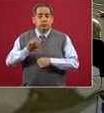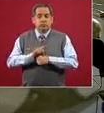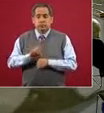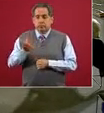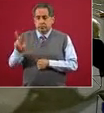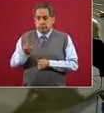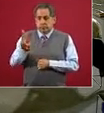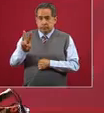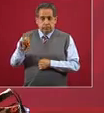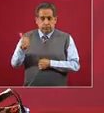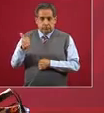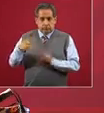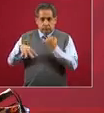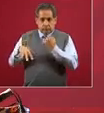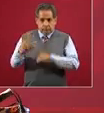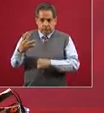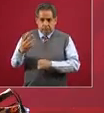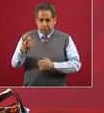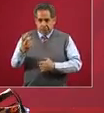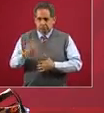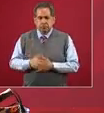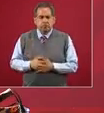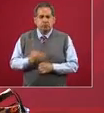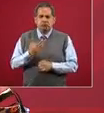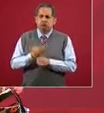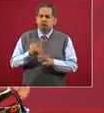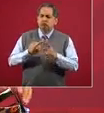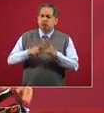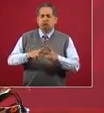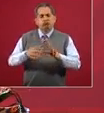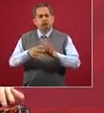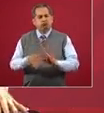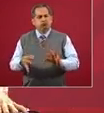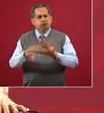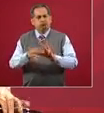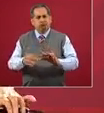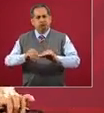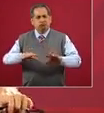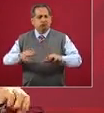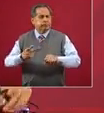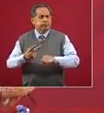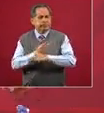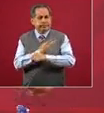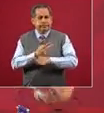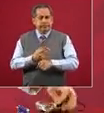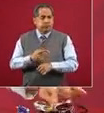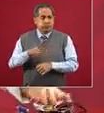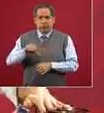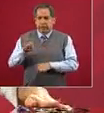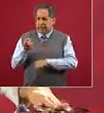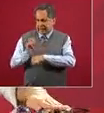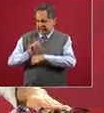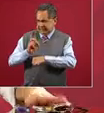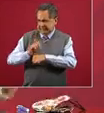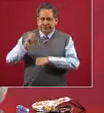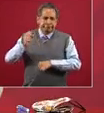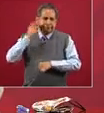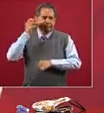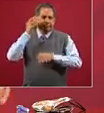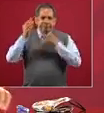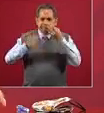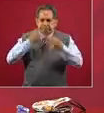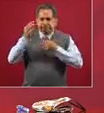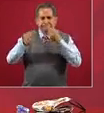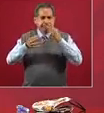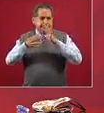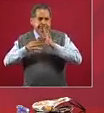14 de agosto y vamos a dar inicio a las conferencias diarias para informar cómo